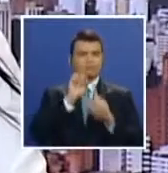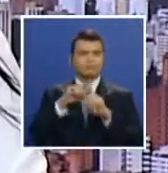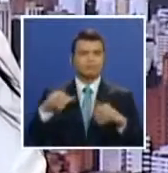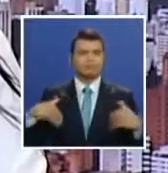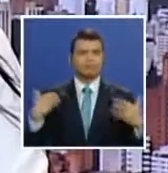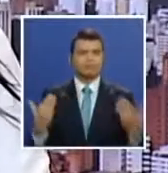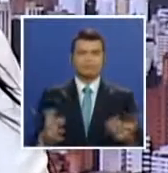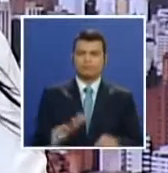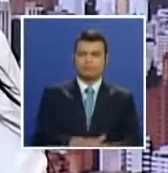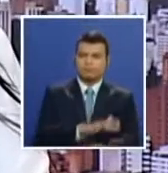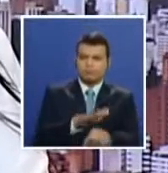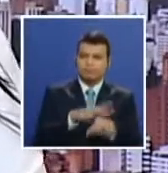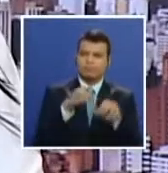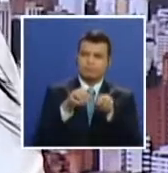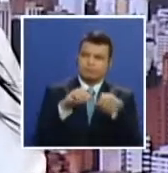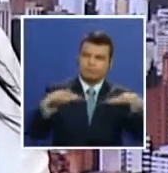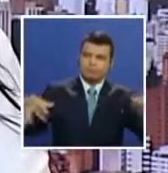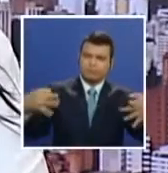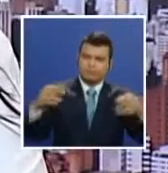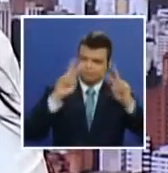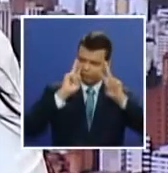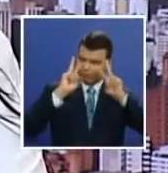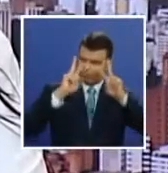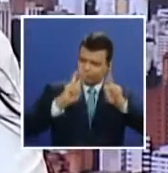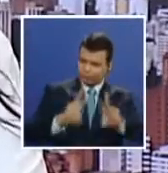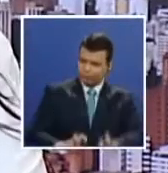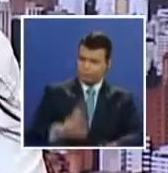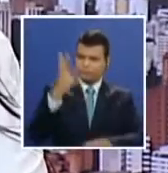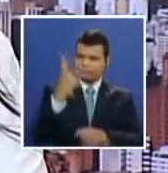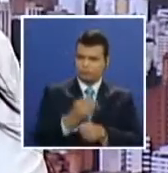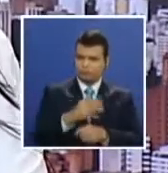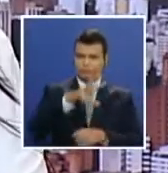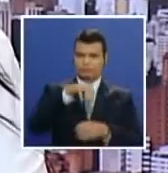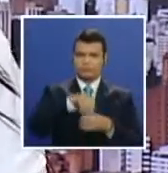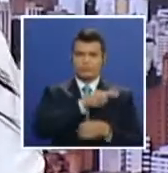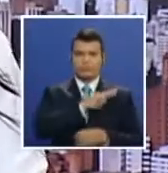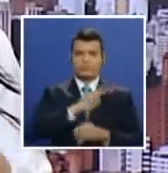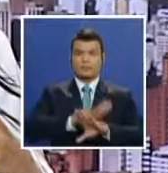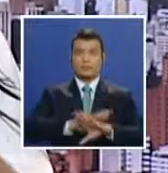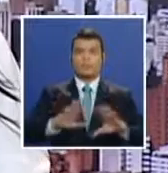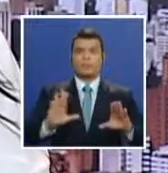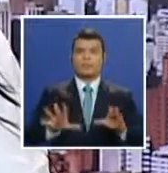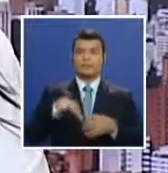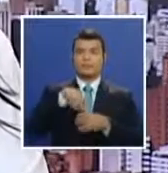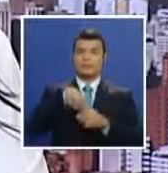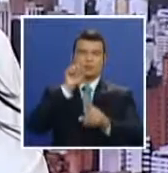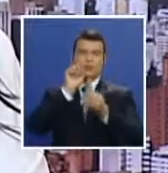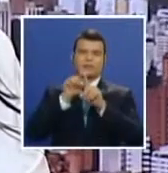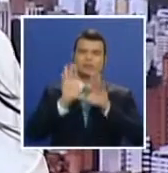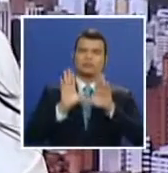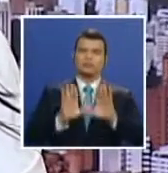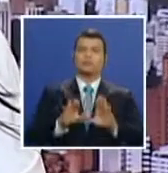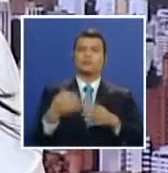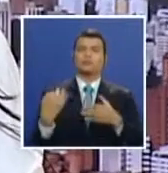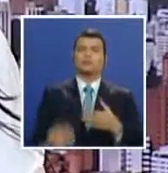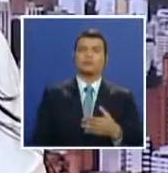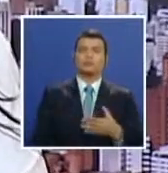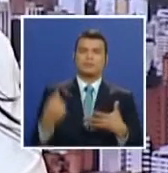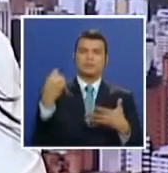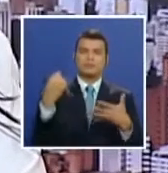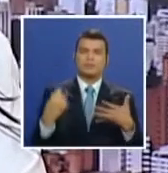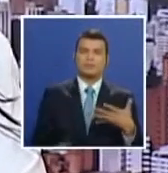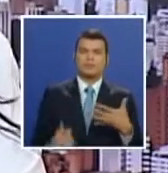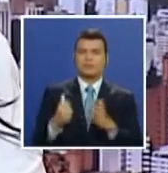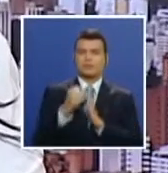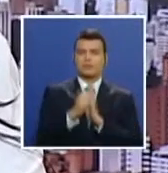promocionar difundir e investigar el arte en el valle del cauca y dentro de ese gran objetivo hay diferentes